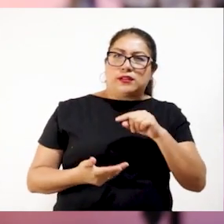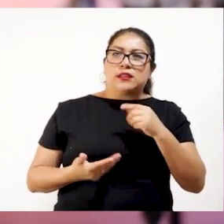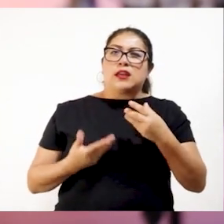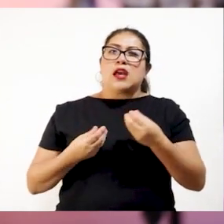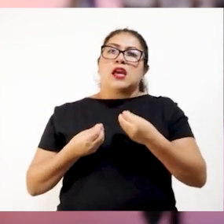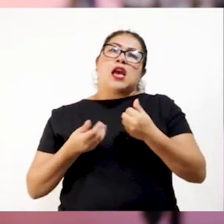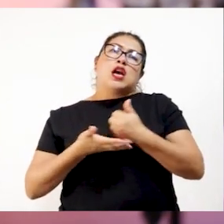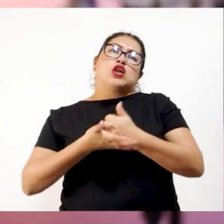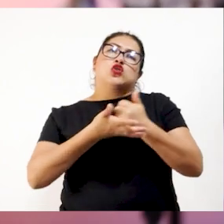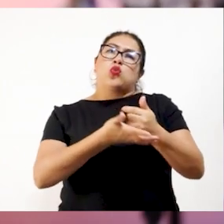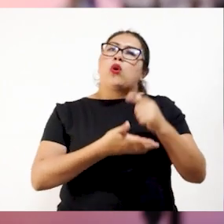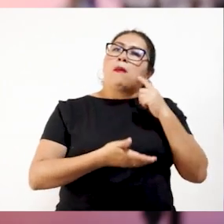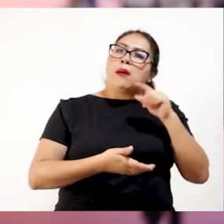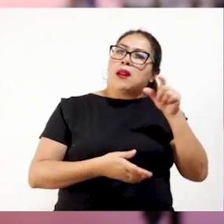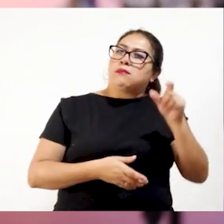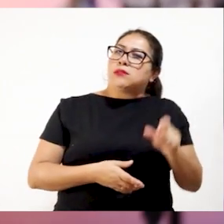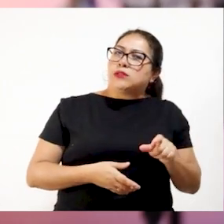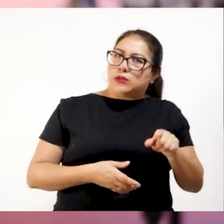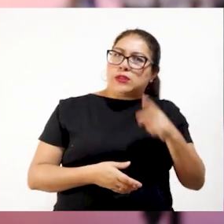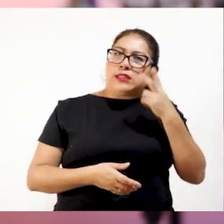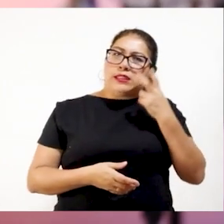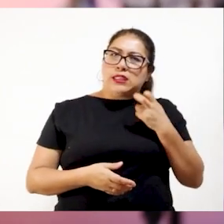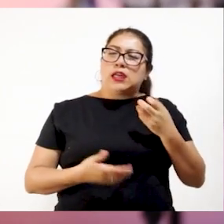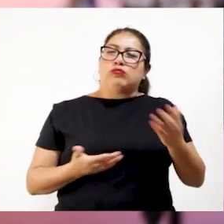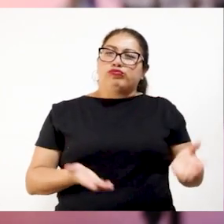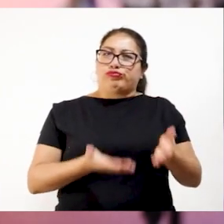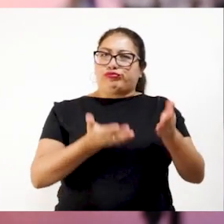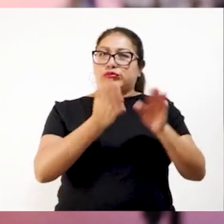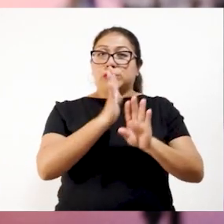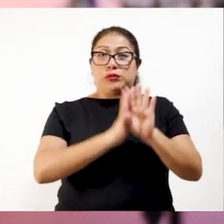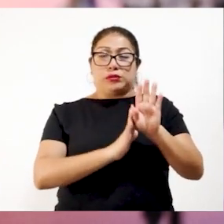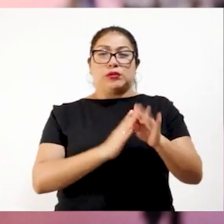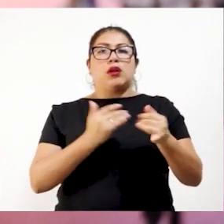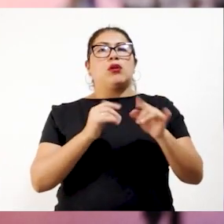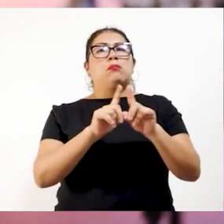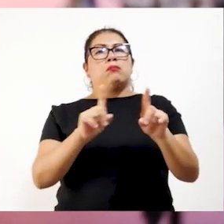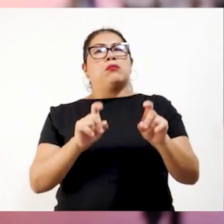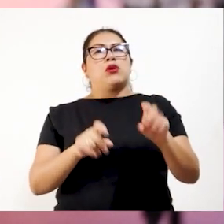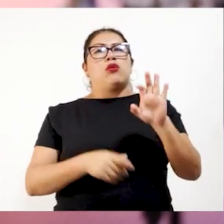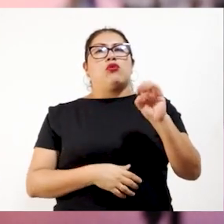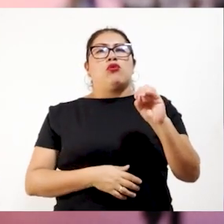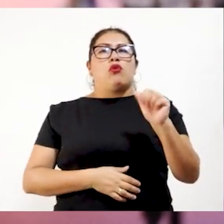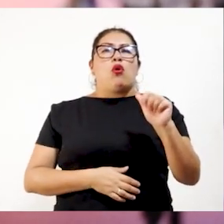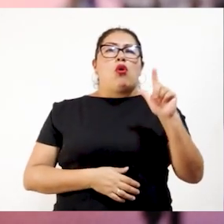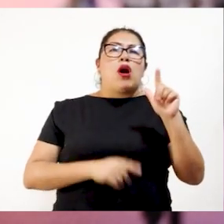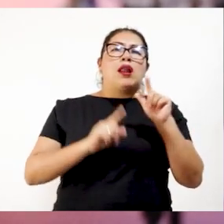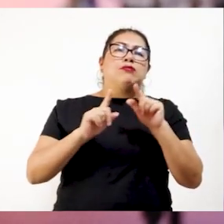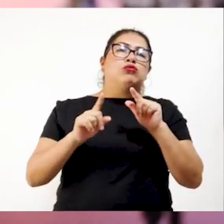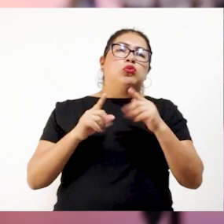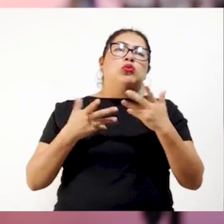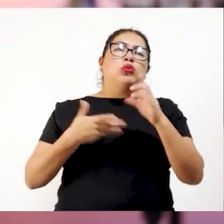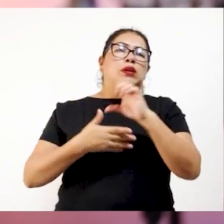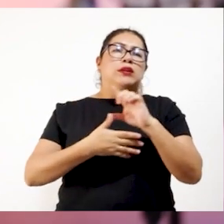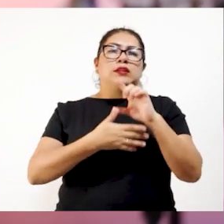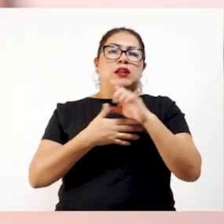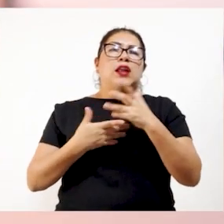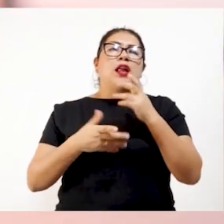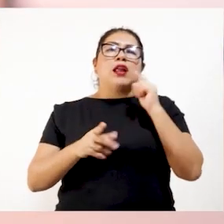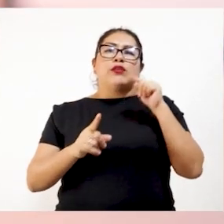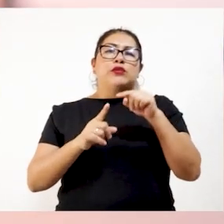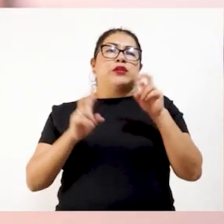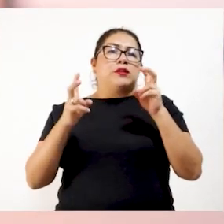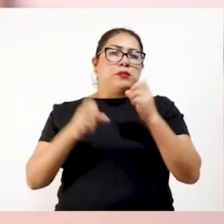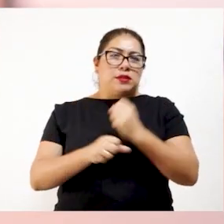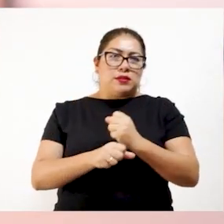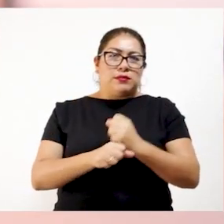una fuente de realización de la persona. Entonces, la pregunta, ¿cómo va FOAL en ese tema con Latinoamérica? Pues